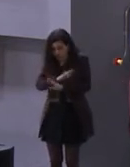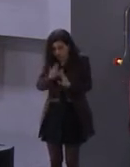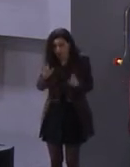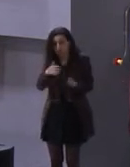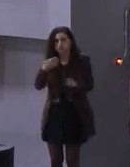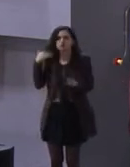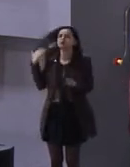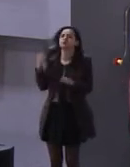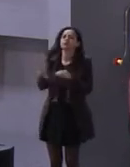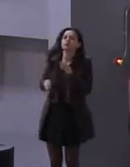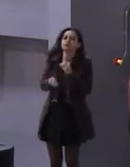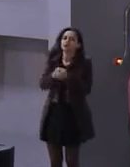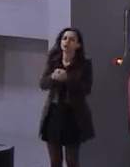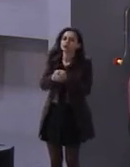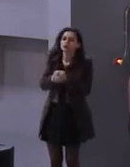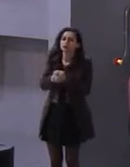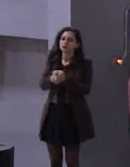y